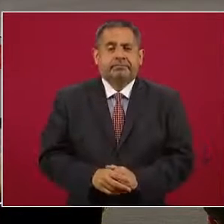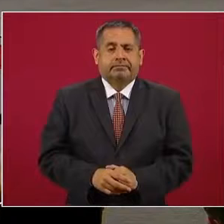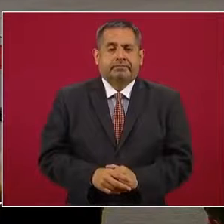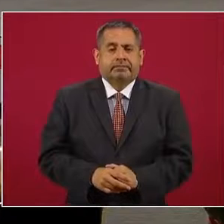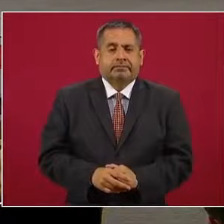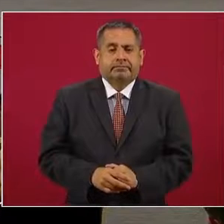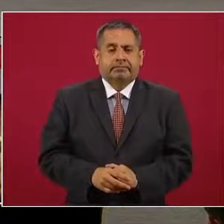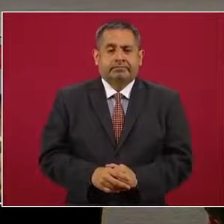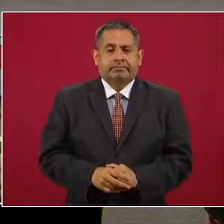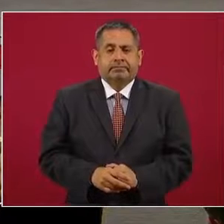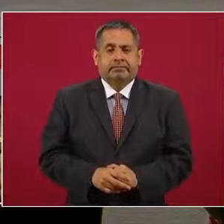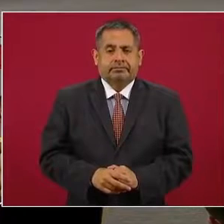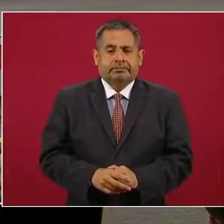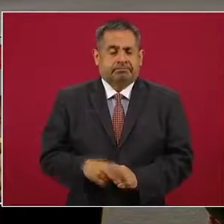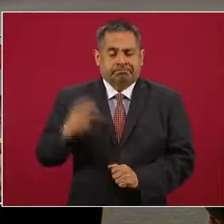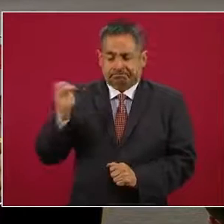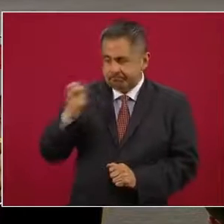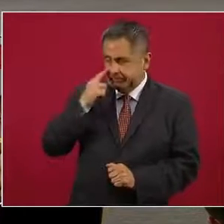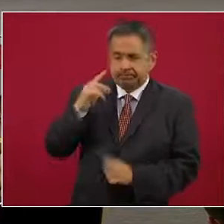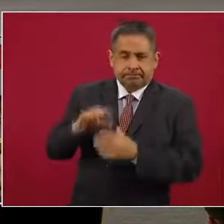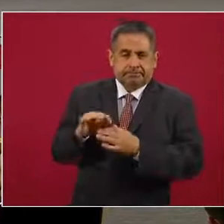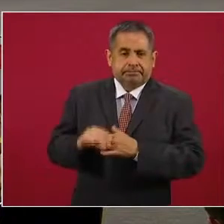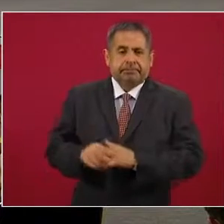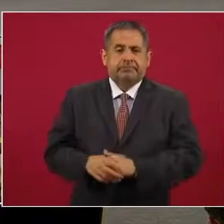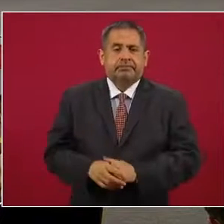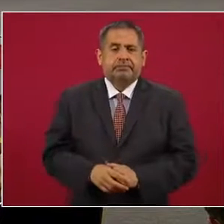Sí, aquí está.